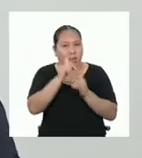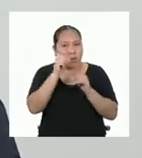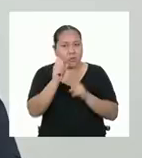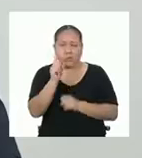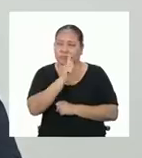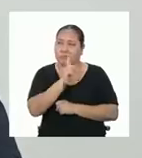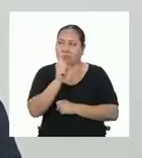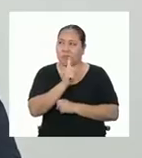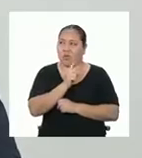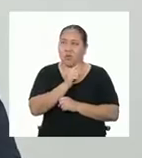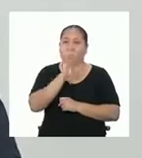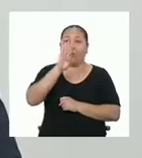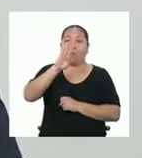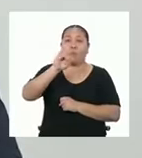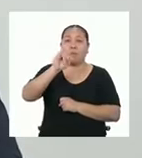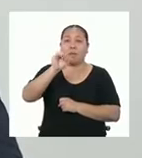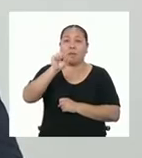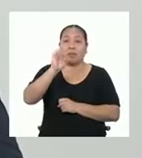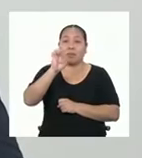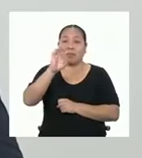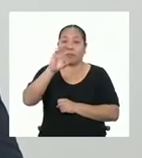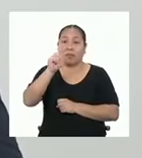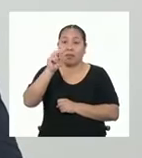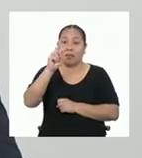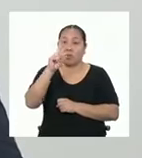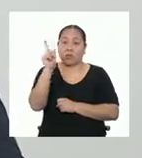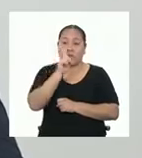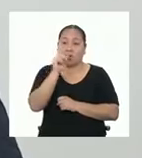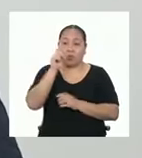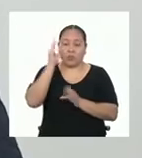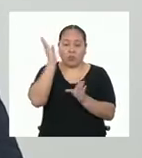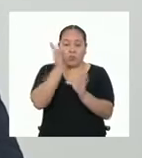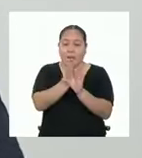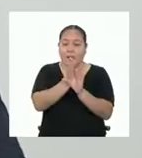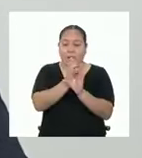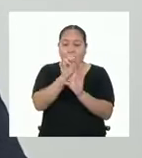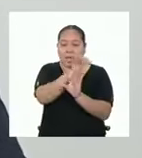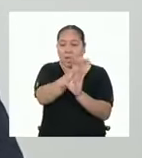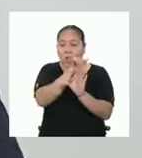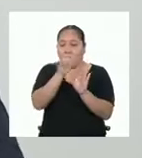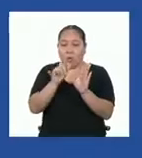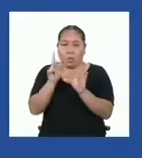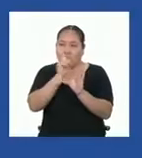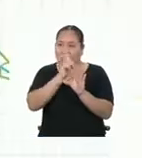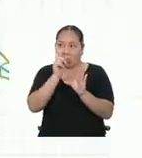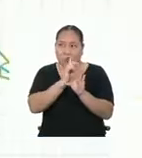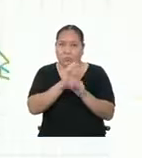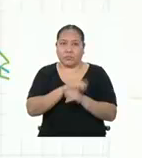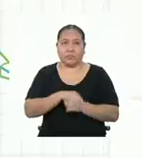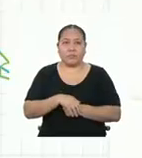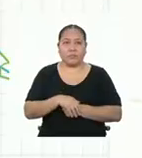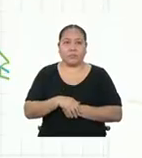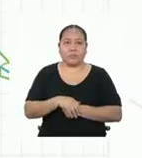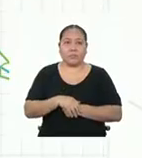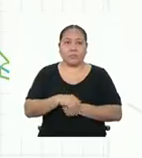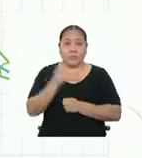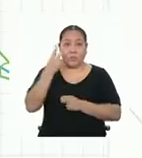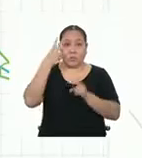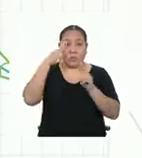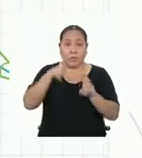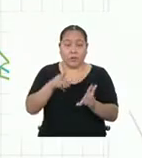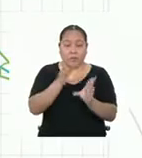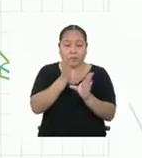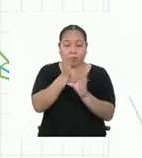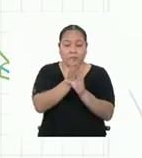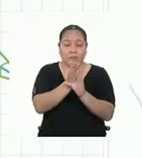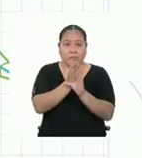Una vicetriz no necesariamente parte un triángulo en dos partes iguales Si observas bien